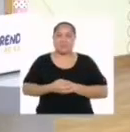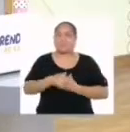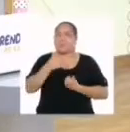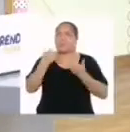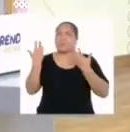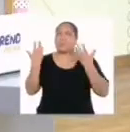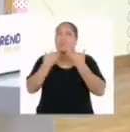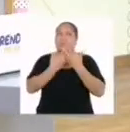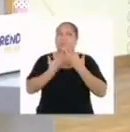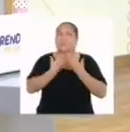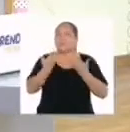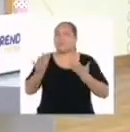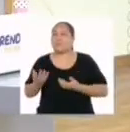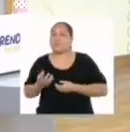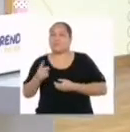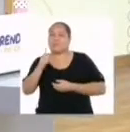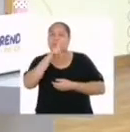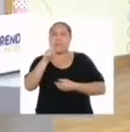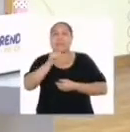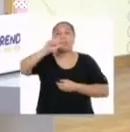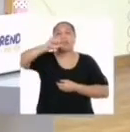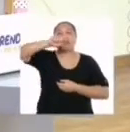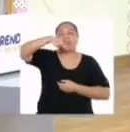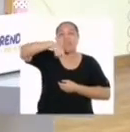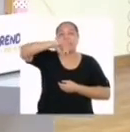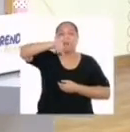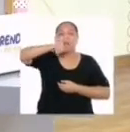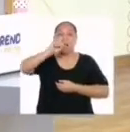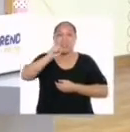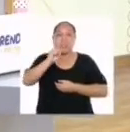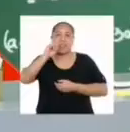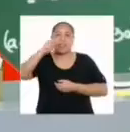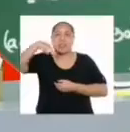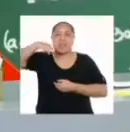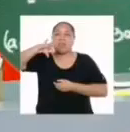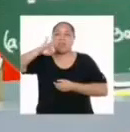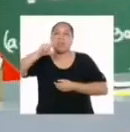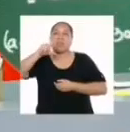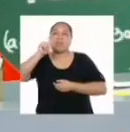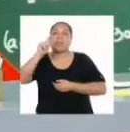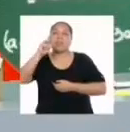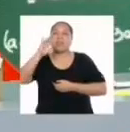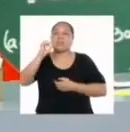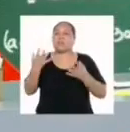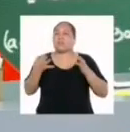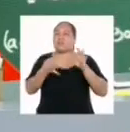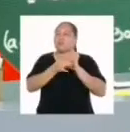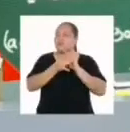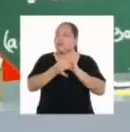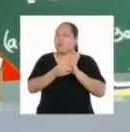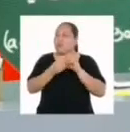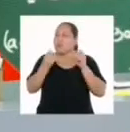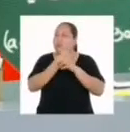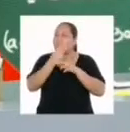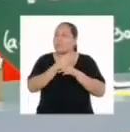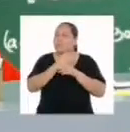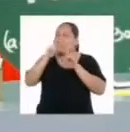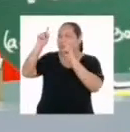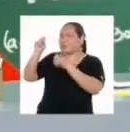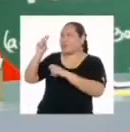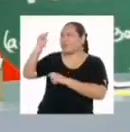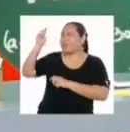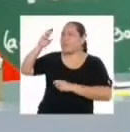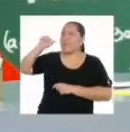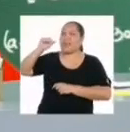¿qué relación podría tener las zanjas de infiltración con la matemática? Mejor se lo pregunto a la profesora